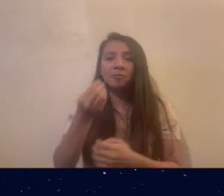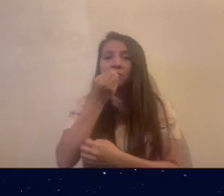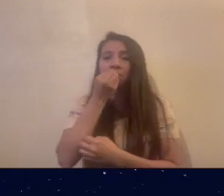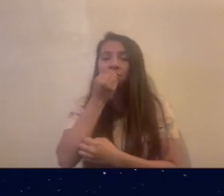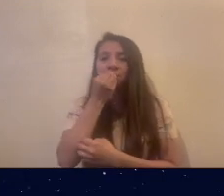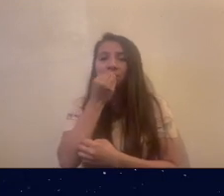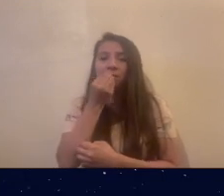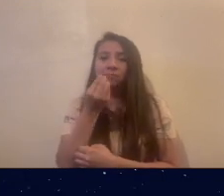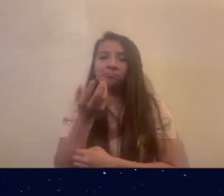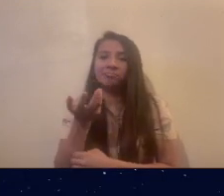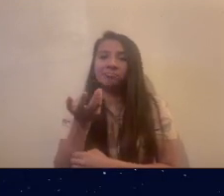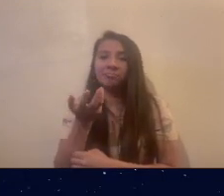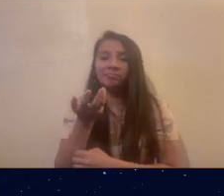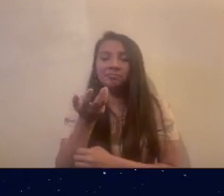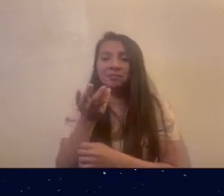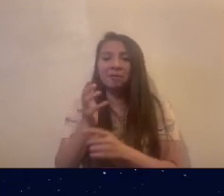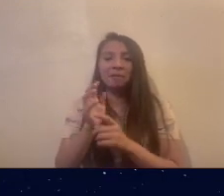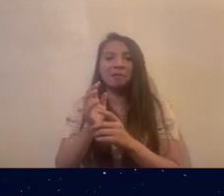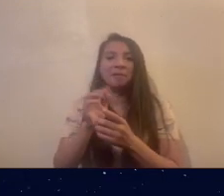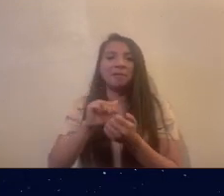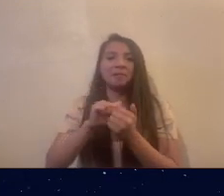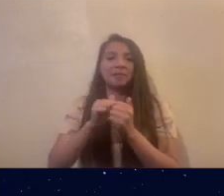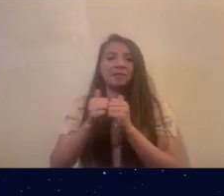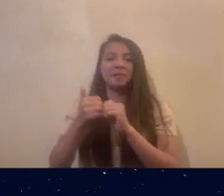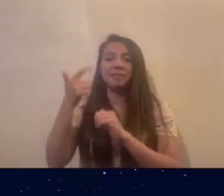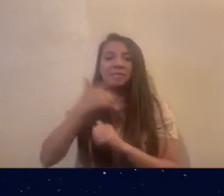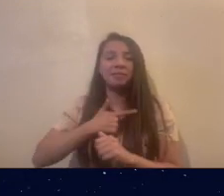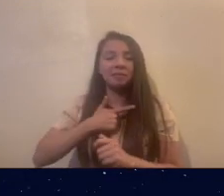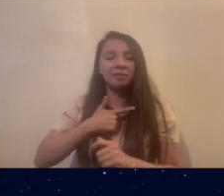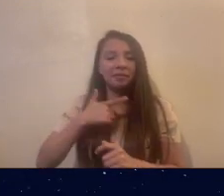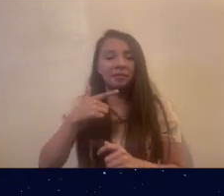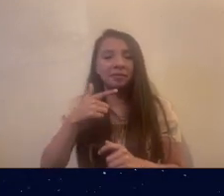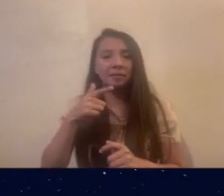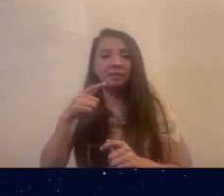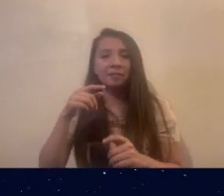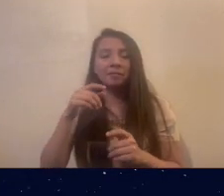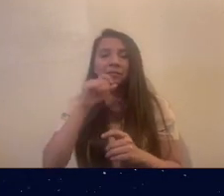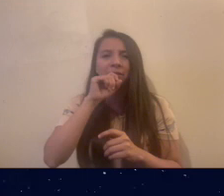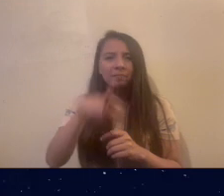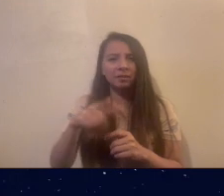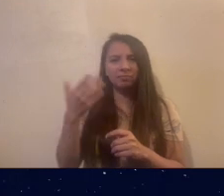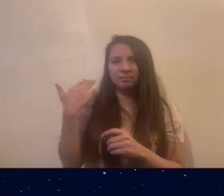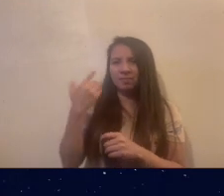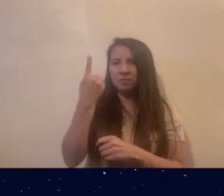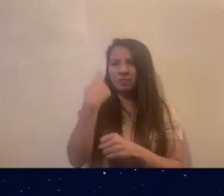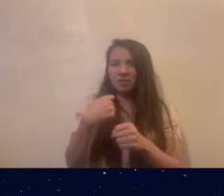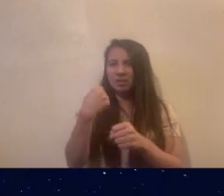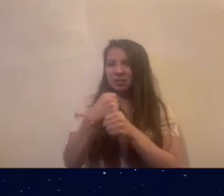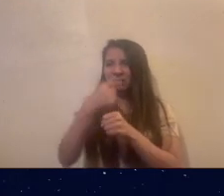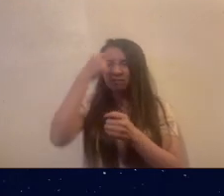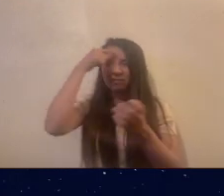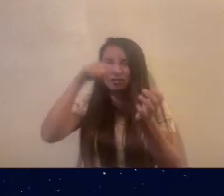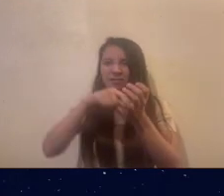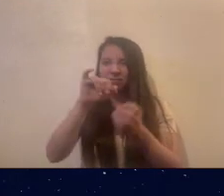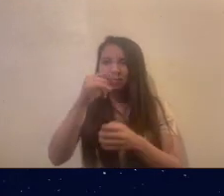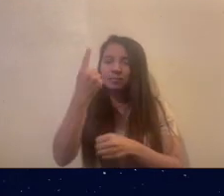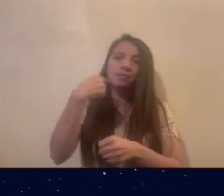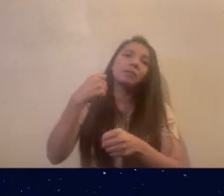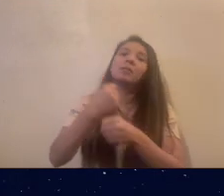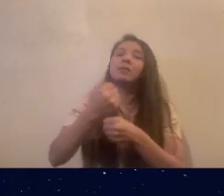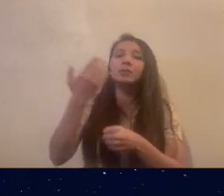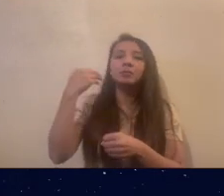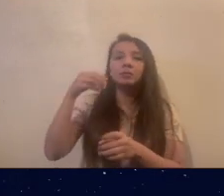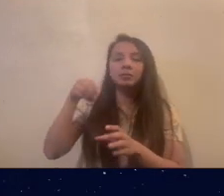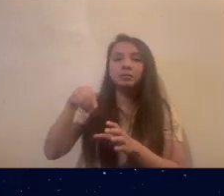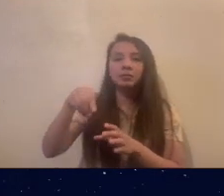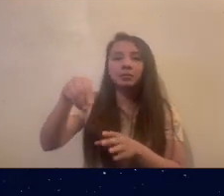nuestros alimentos se están haciendo populares. Están ganando territorio. También el año pasado, creo que fue, o el año pasado,